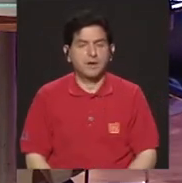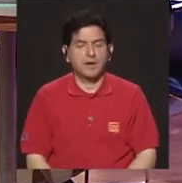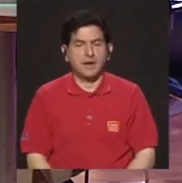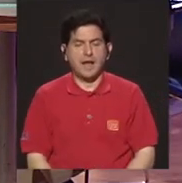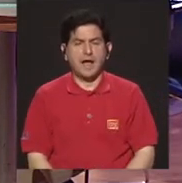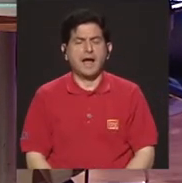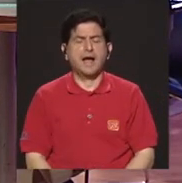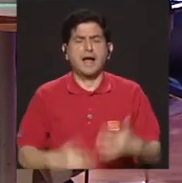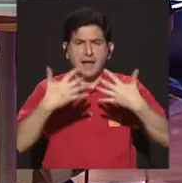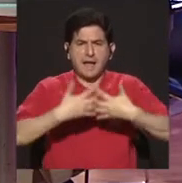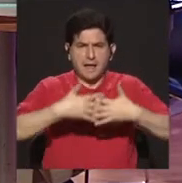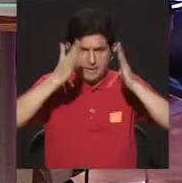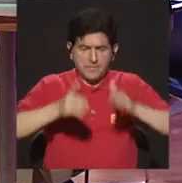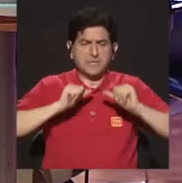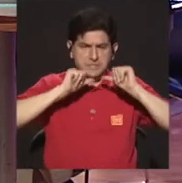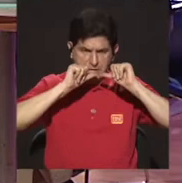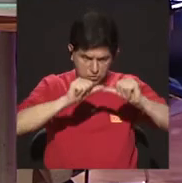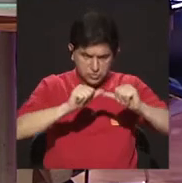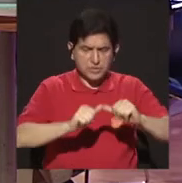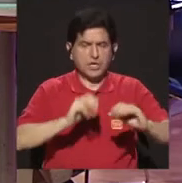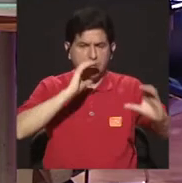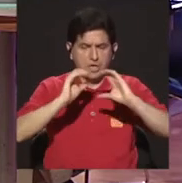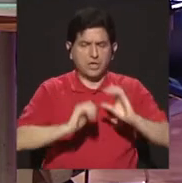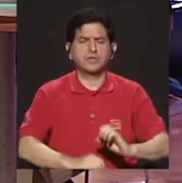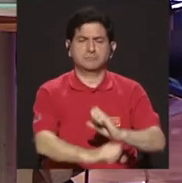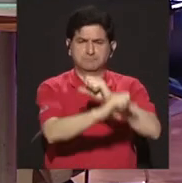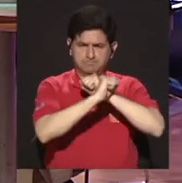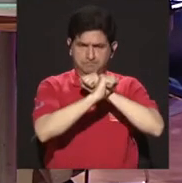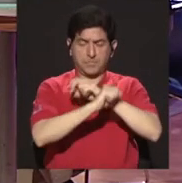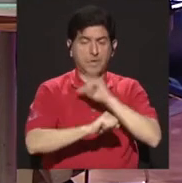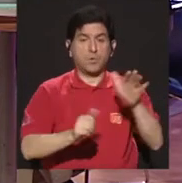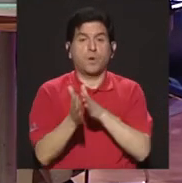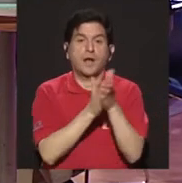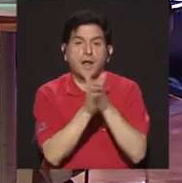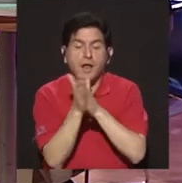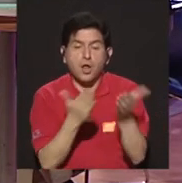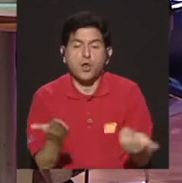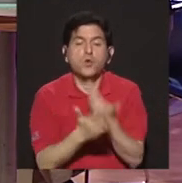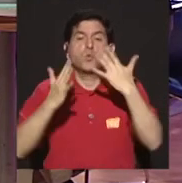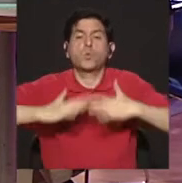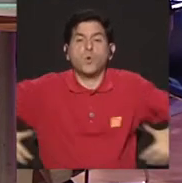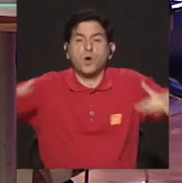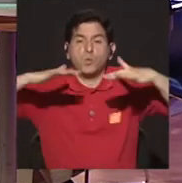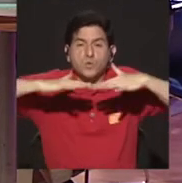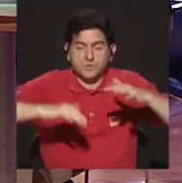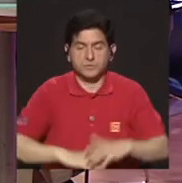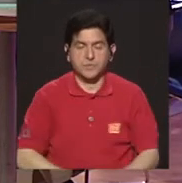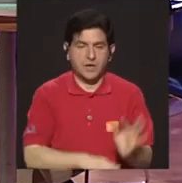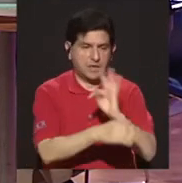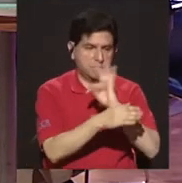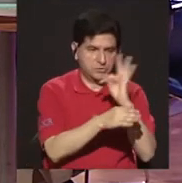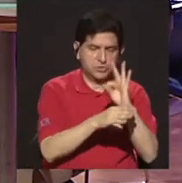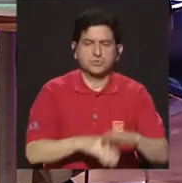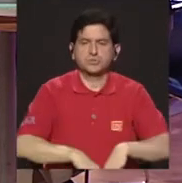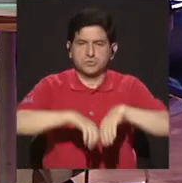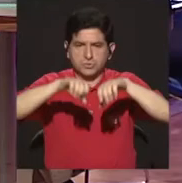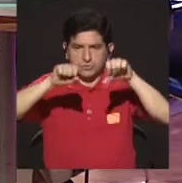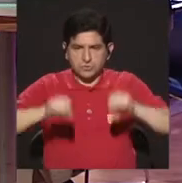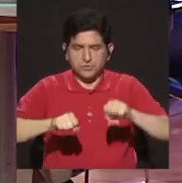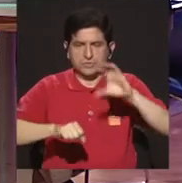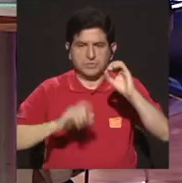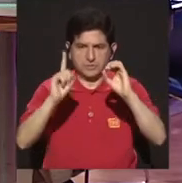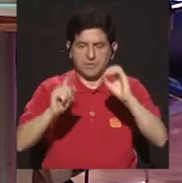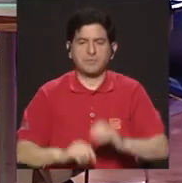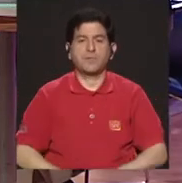que los concesionarios pueden seguir con sus transmisiones se va a aprovechar estos nuevos espacios que genera la televisión digital para crear